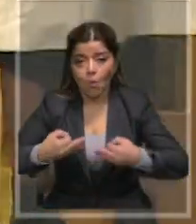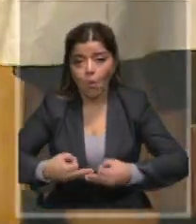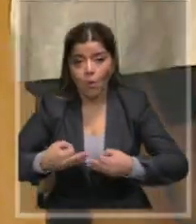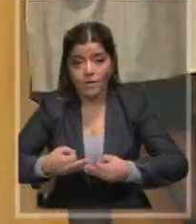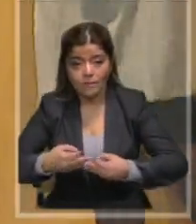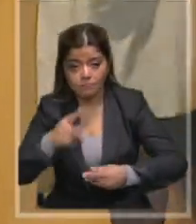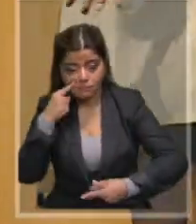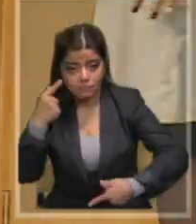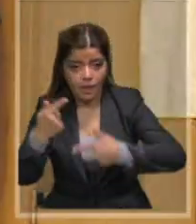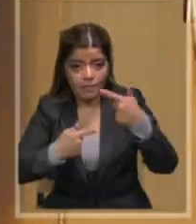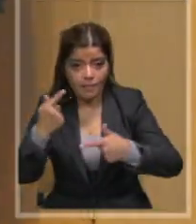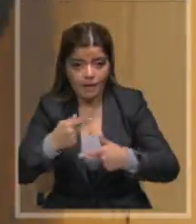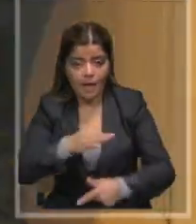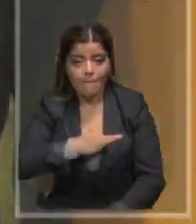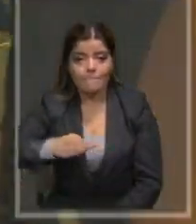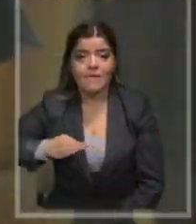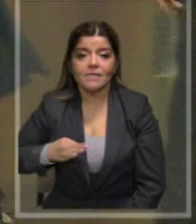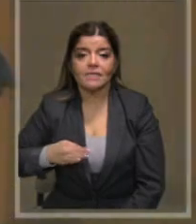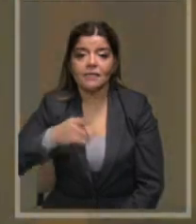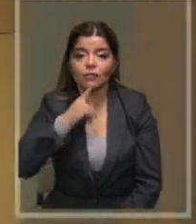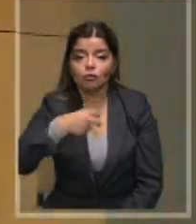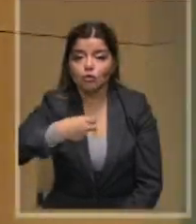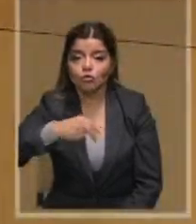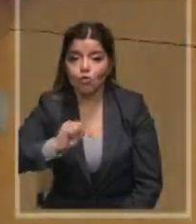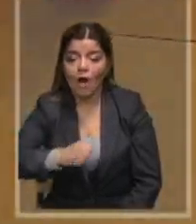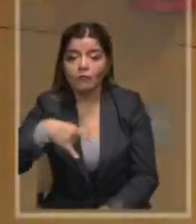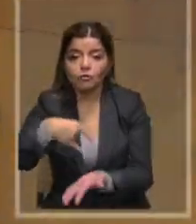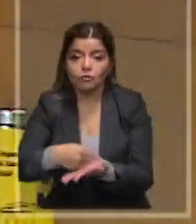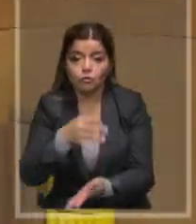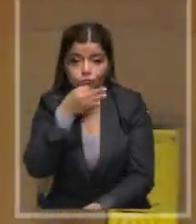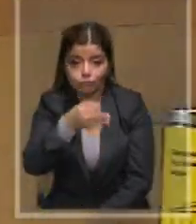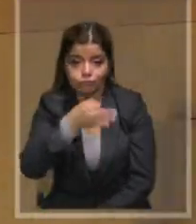a la ministra del interior a rendir cuentas al congreso